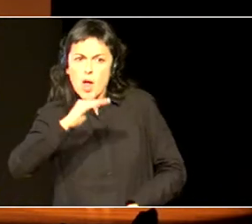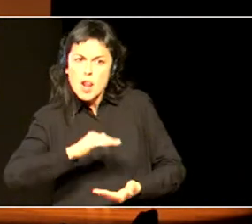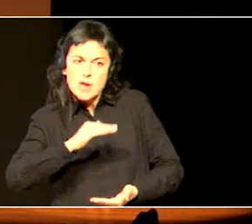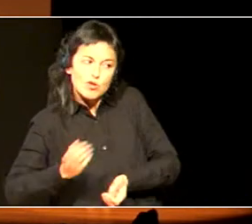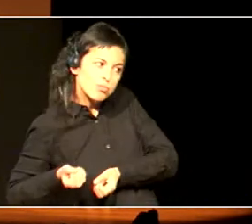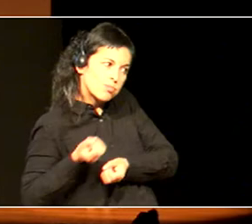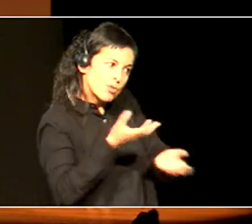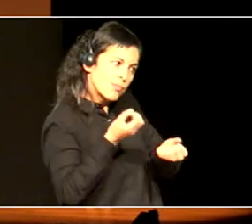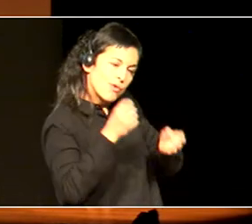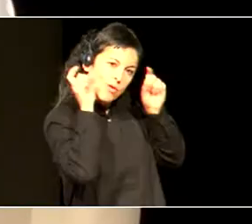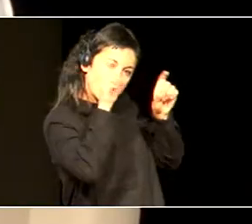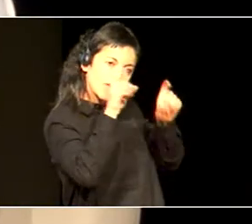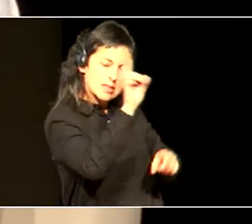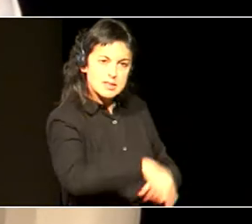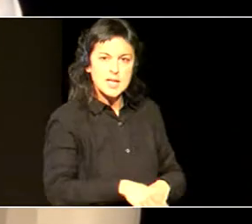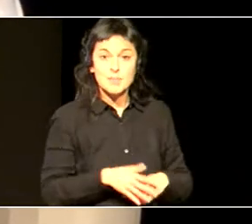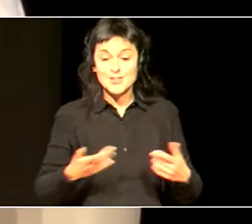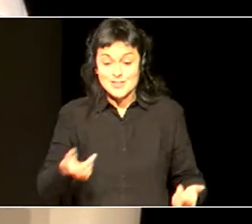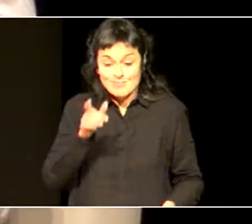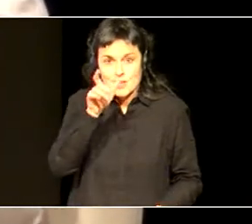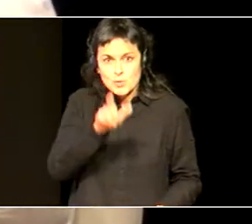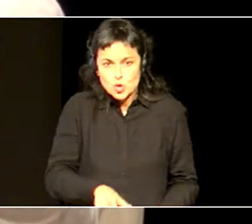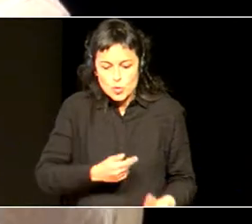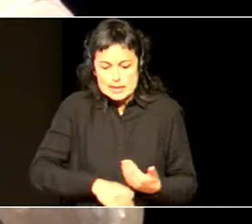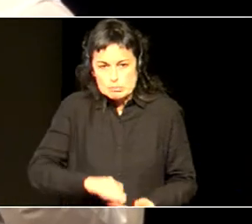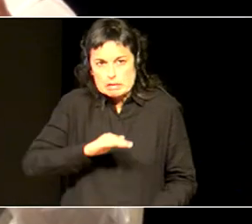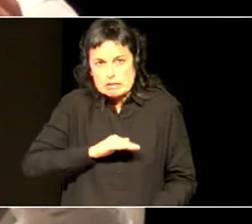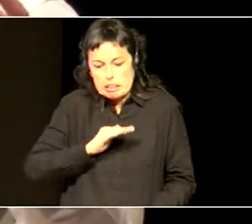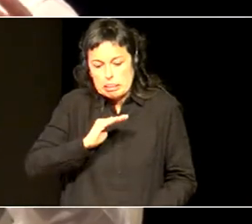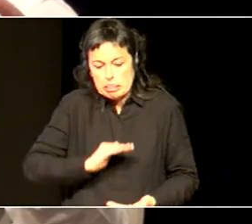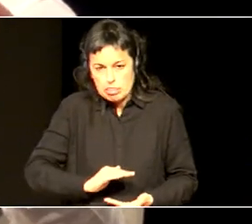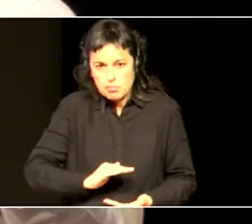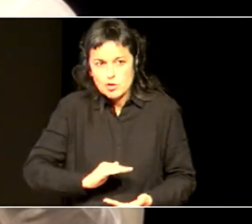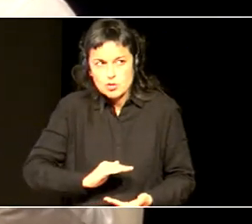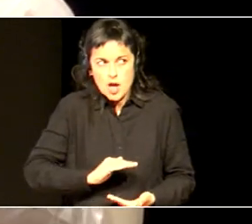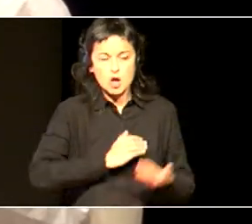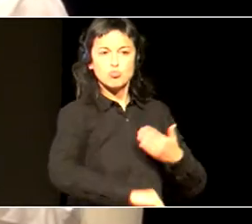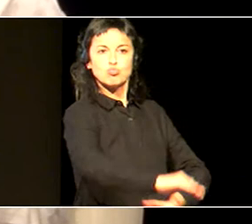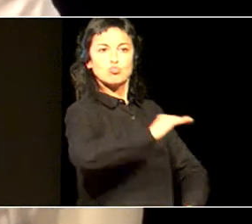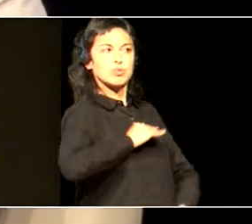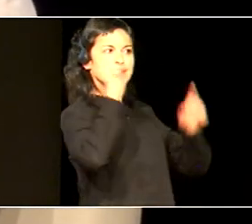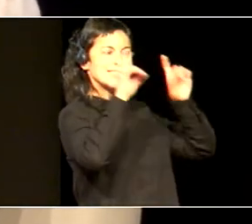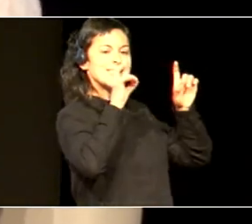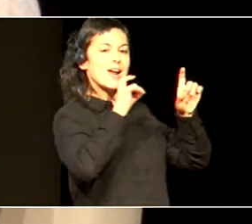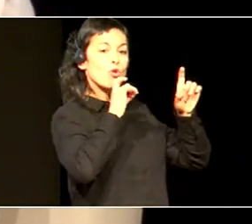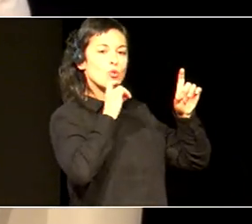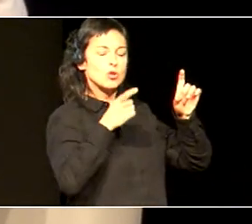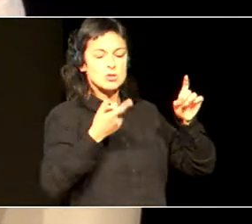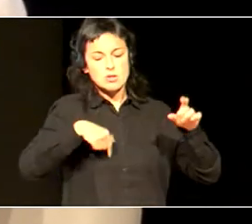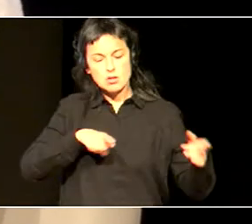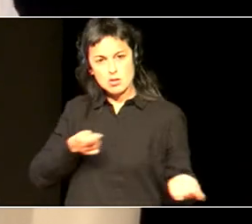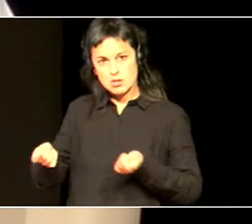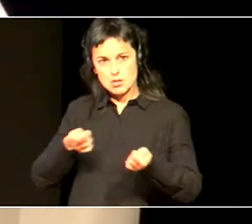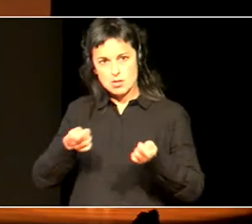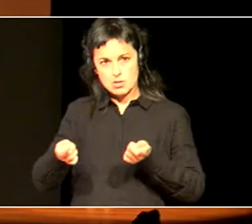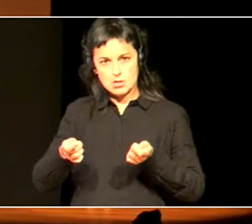para que ese que menos capacidades tiene pueda enseñarle al que más capacidades tiene? Pues nosotros lo dirigimos. Enseñamos primero a